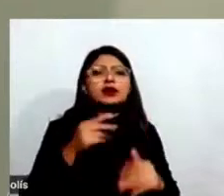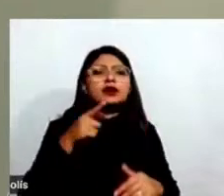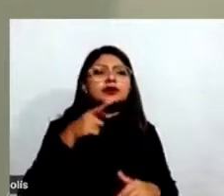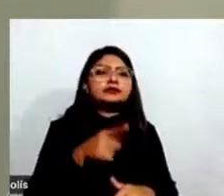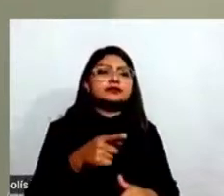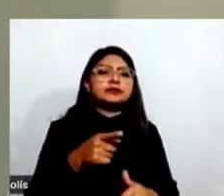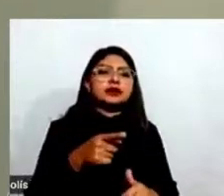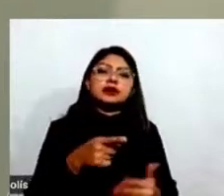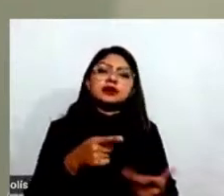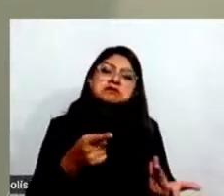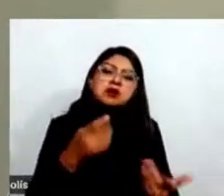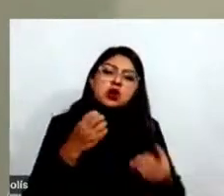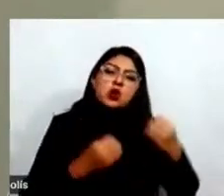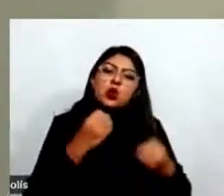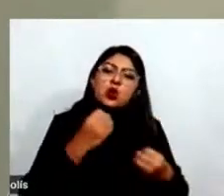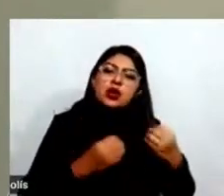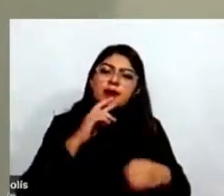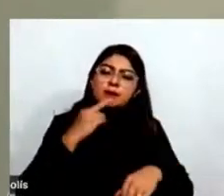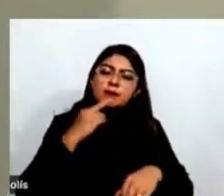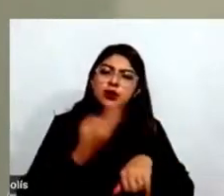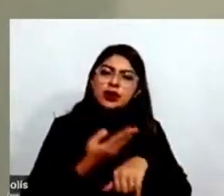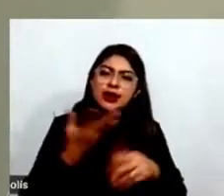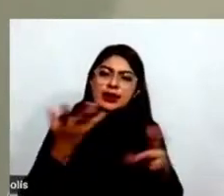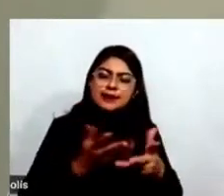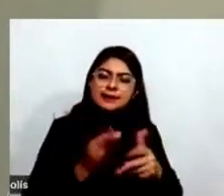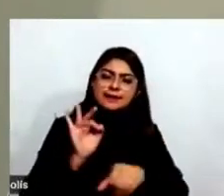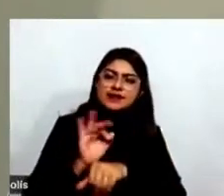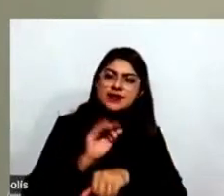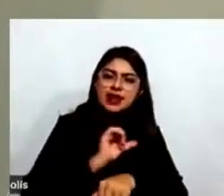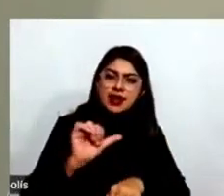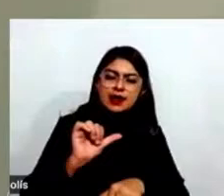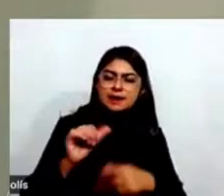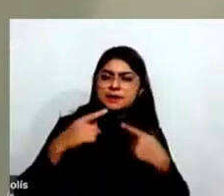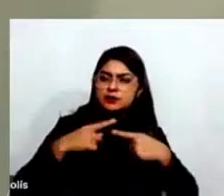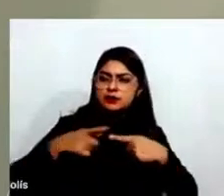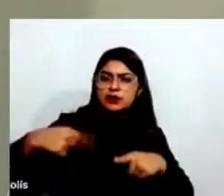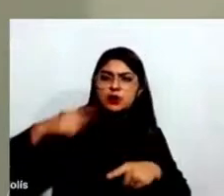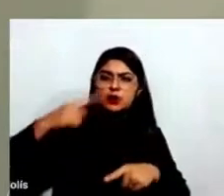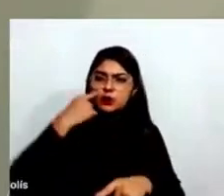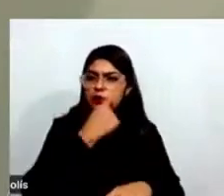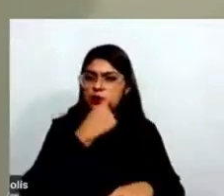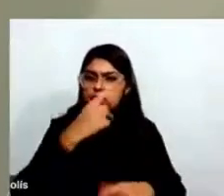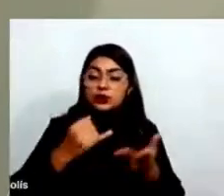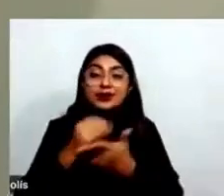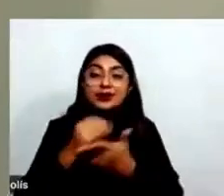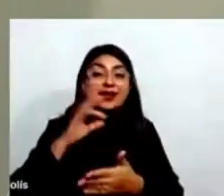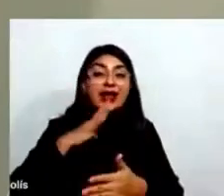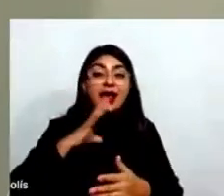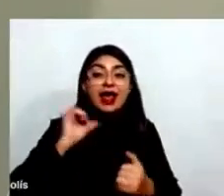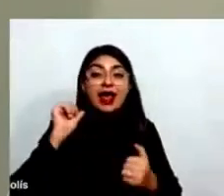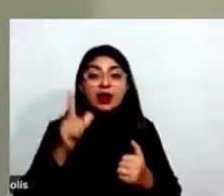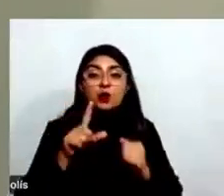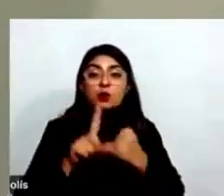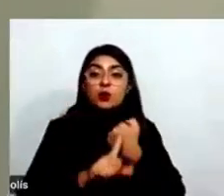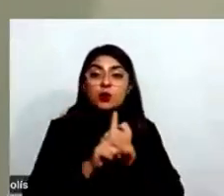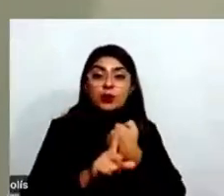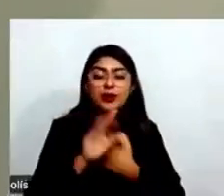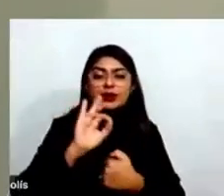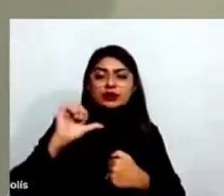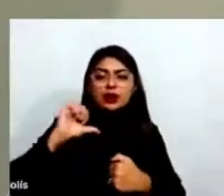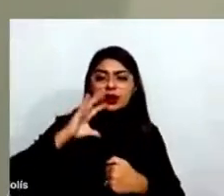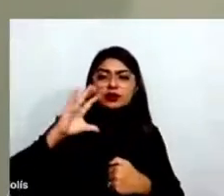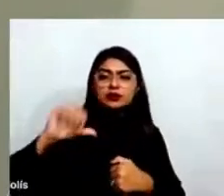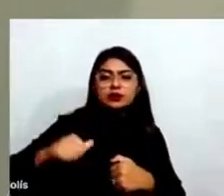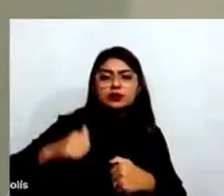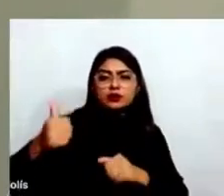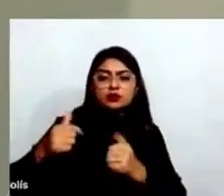defender la democracia, sobre todo cuando la democracia está en una situación de crisis, cuando esa democracia está amenazada. Recordemos cuáles son las circunstancias